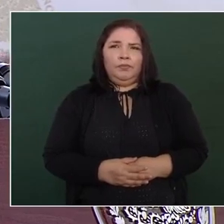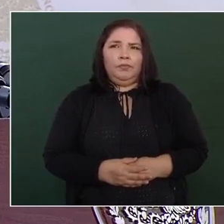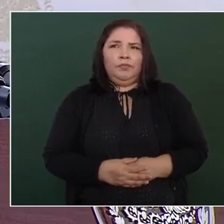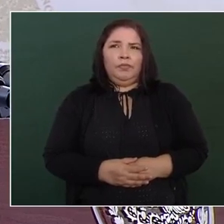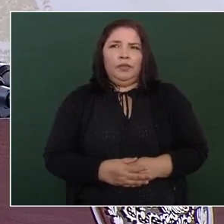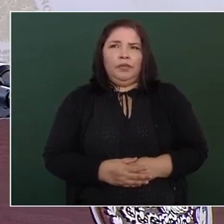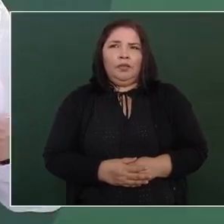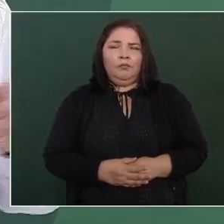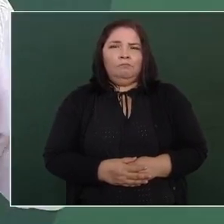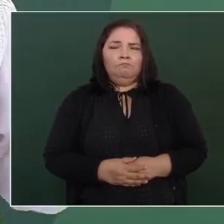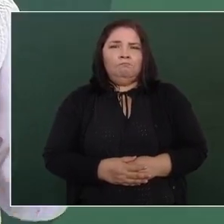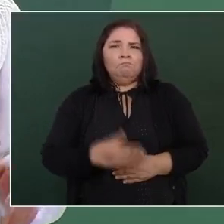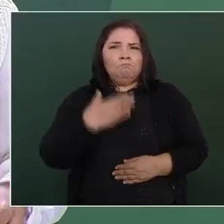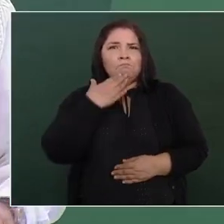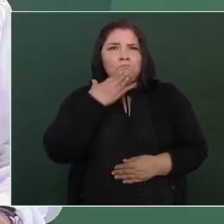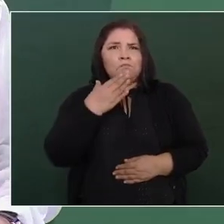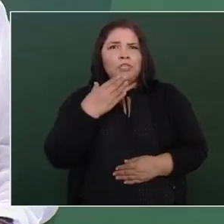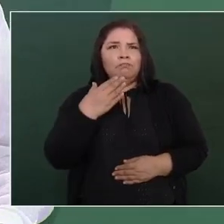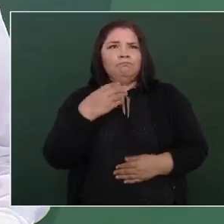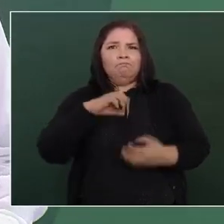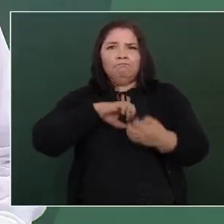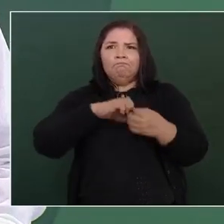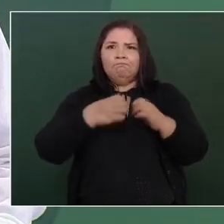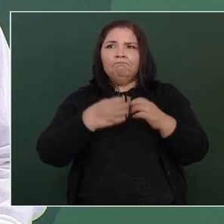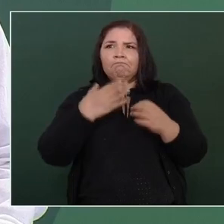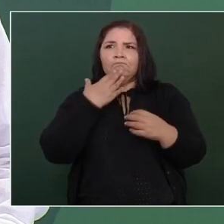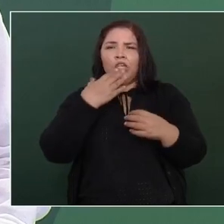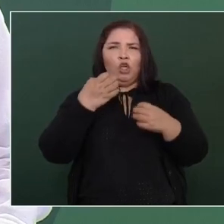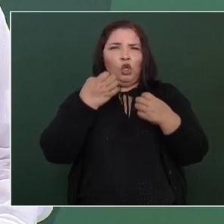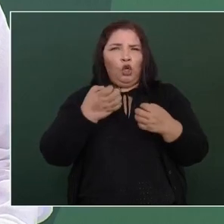estamos en la economía bien.